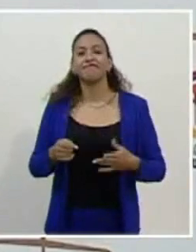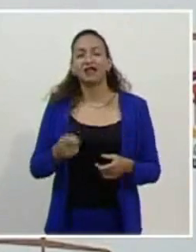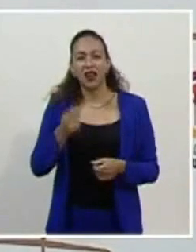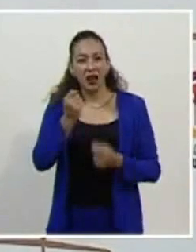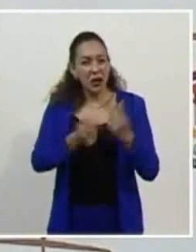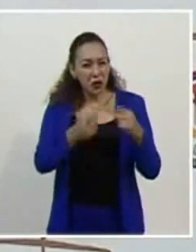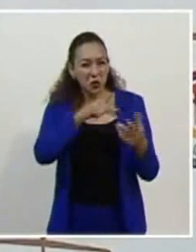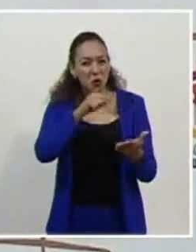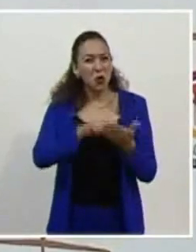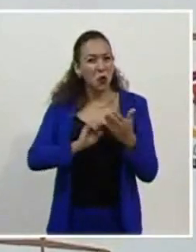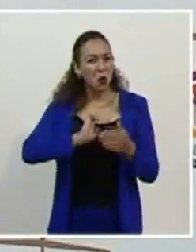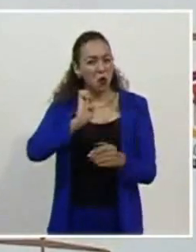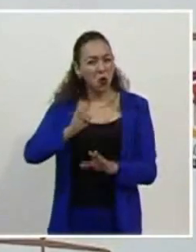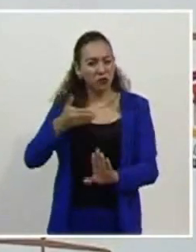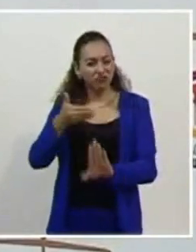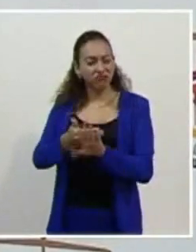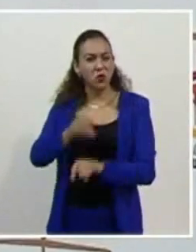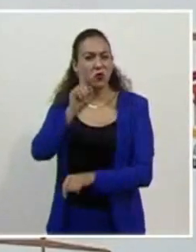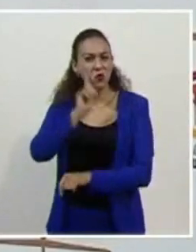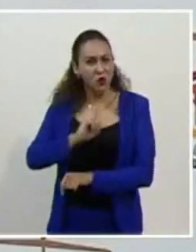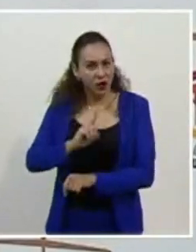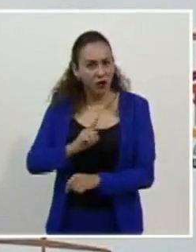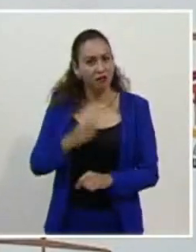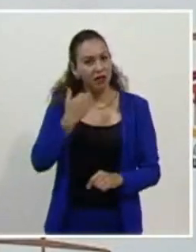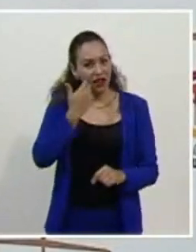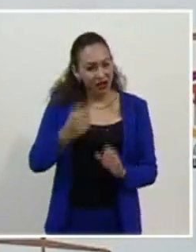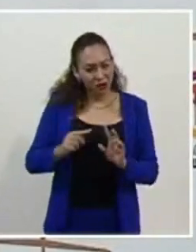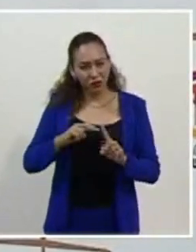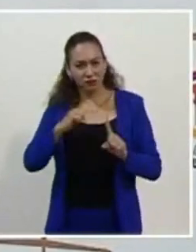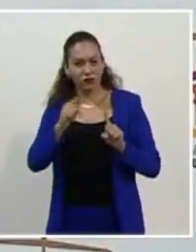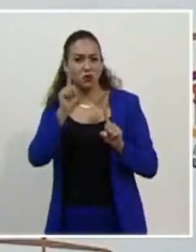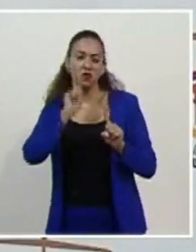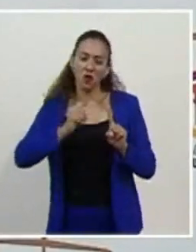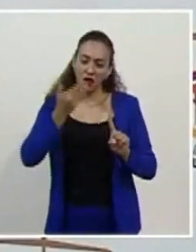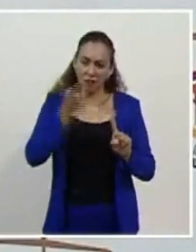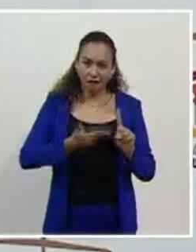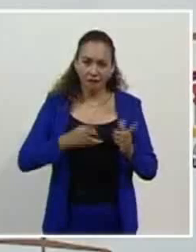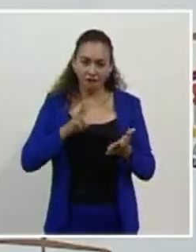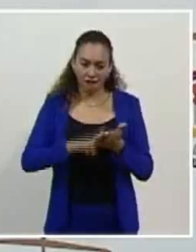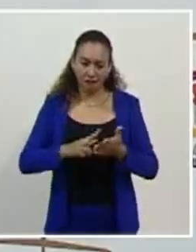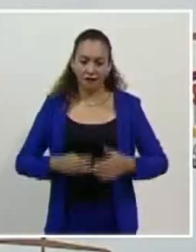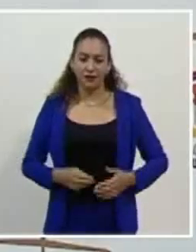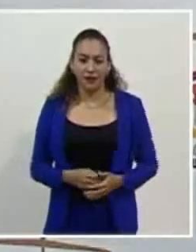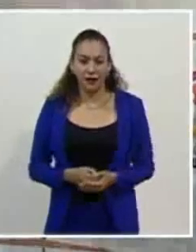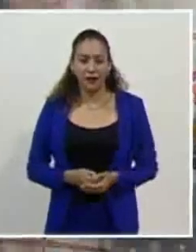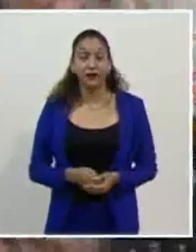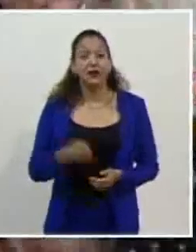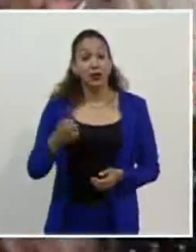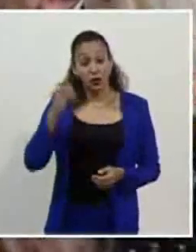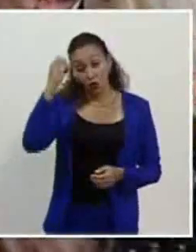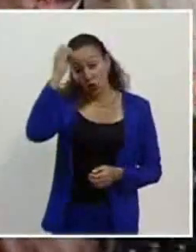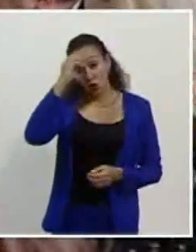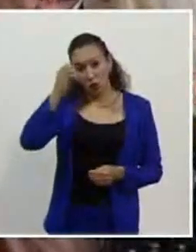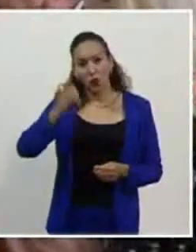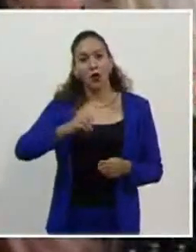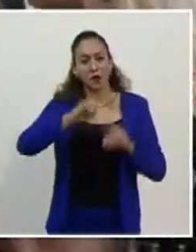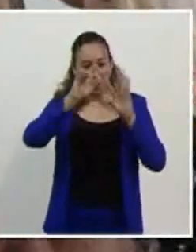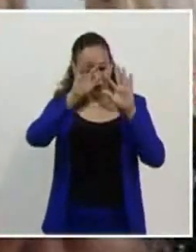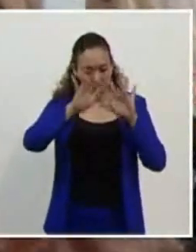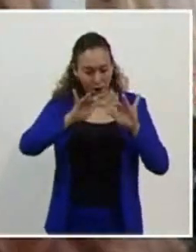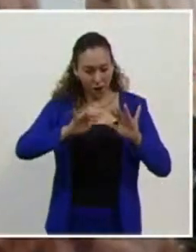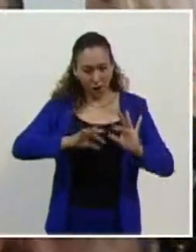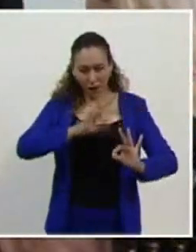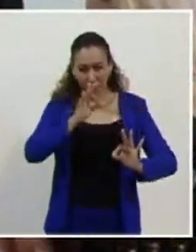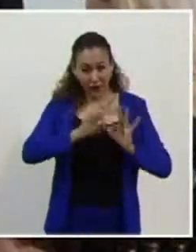justicia, el poder hablar de perspectiva de género. Las conclusiones de estos foros se entregarán a los integrantes de la